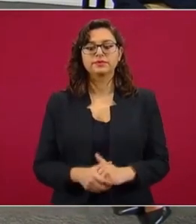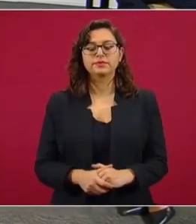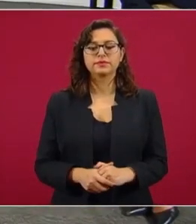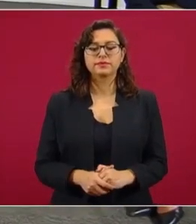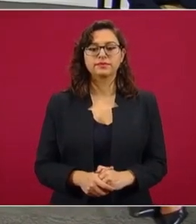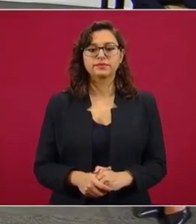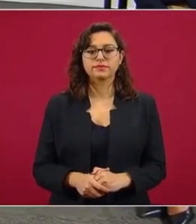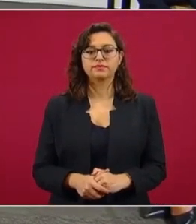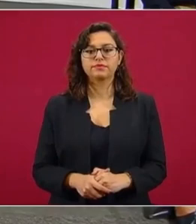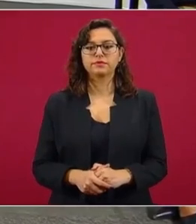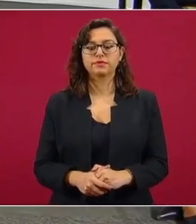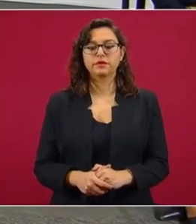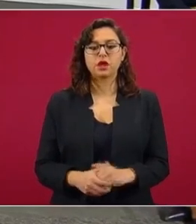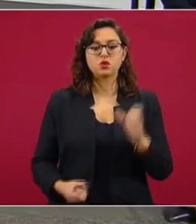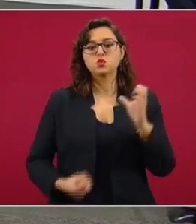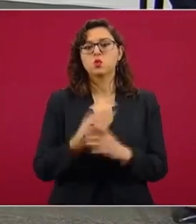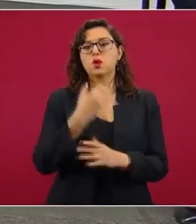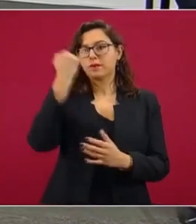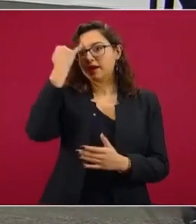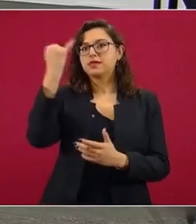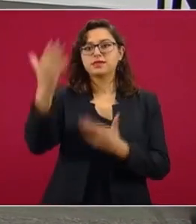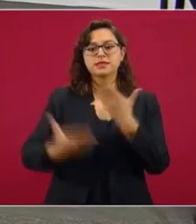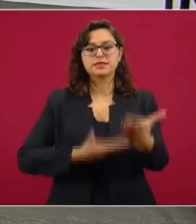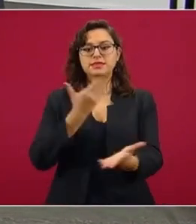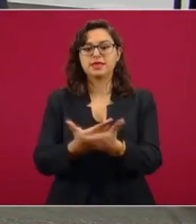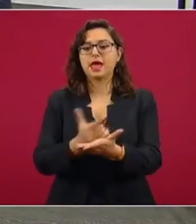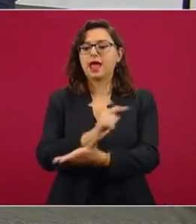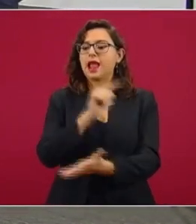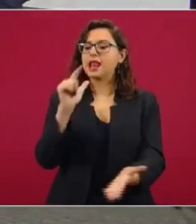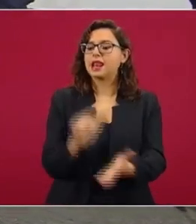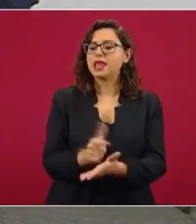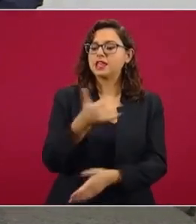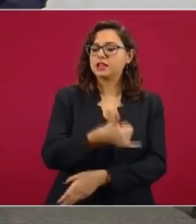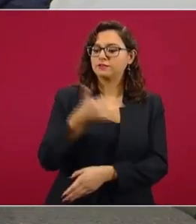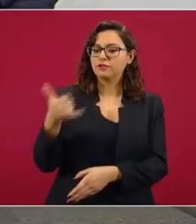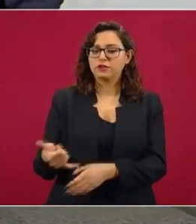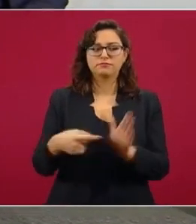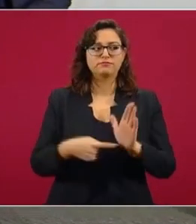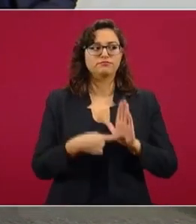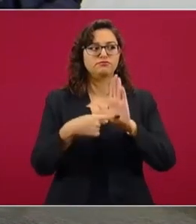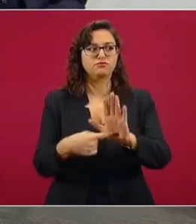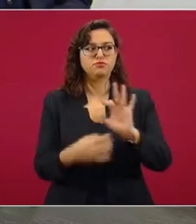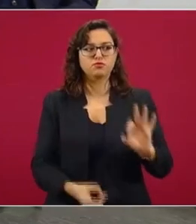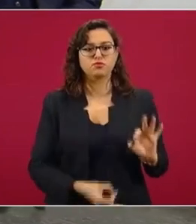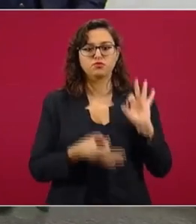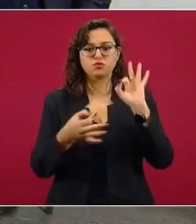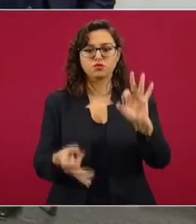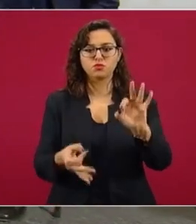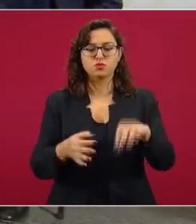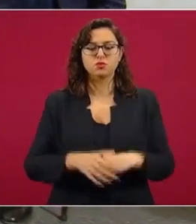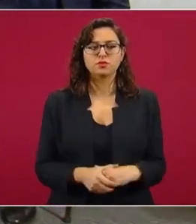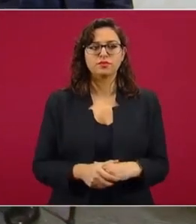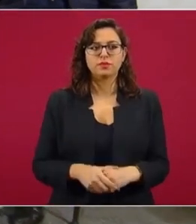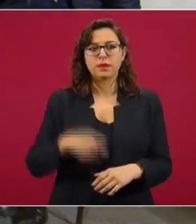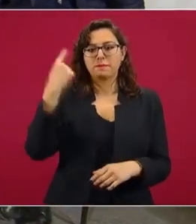Esta iniciativa de ley en beneficio de